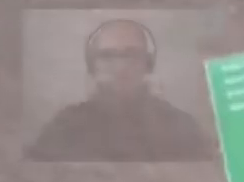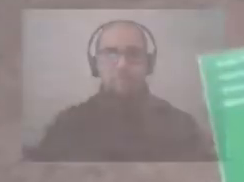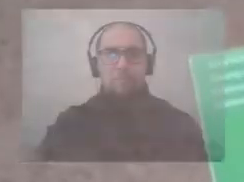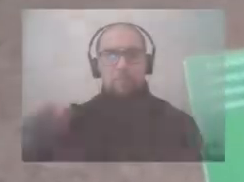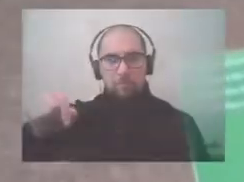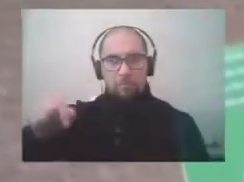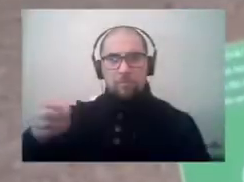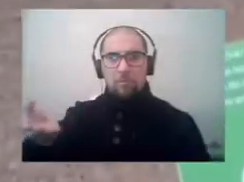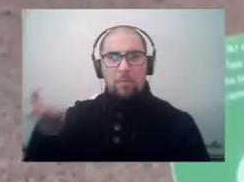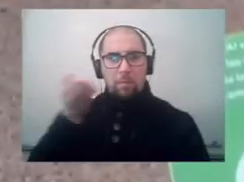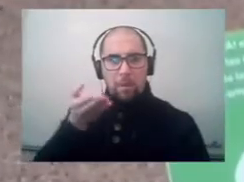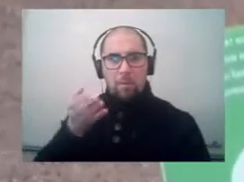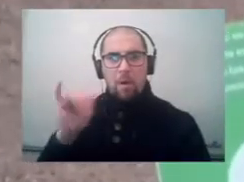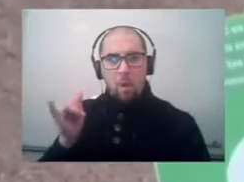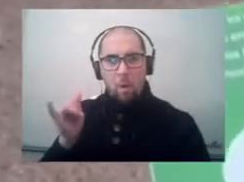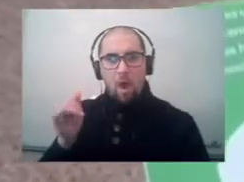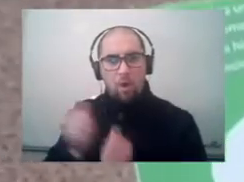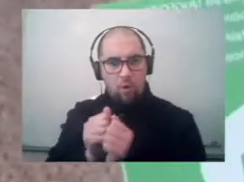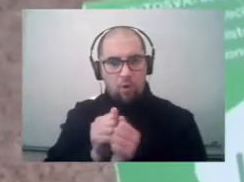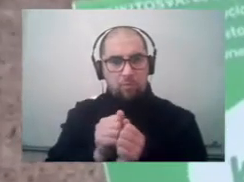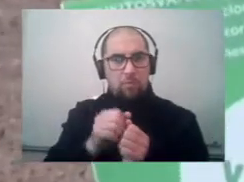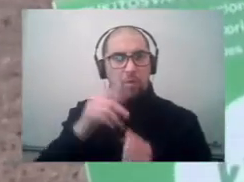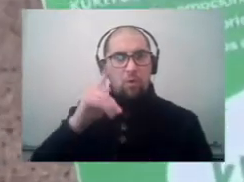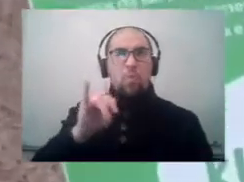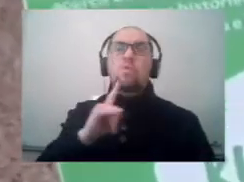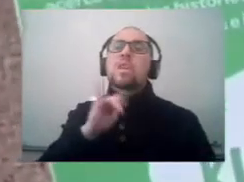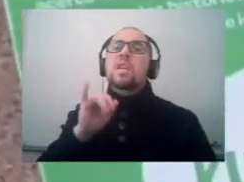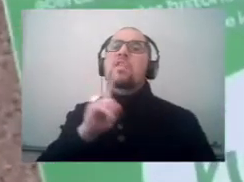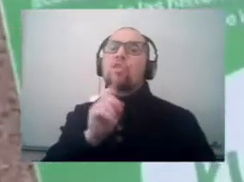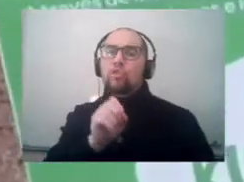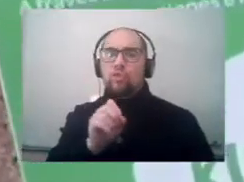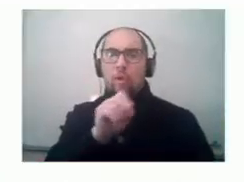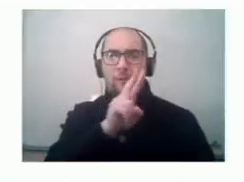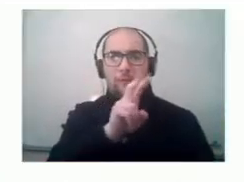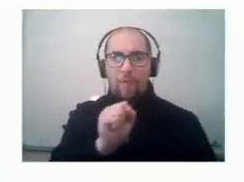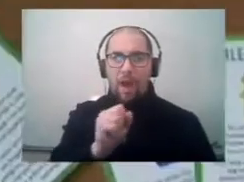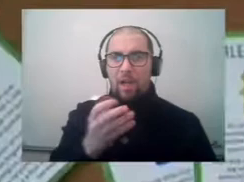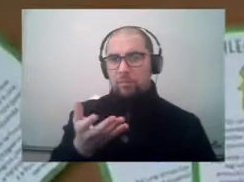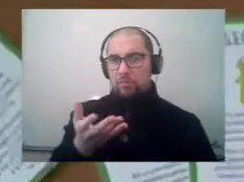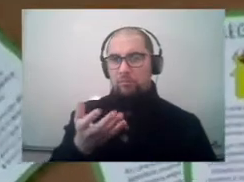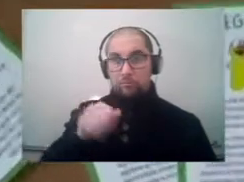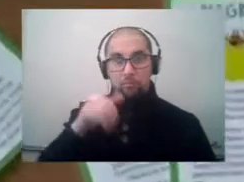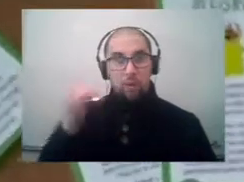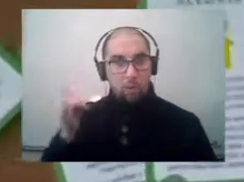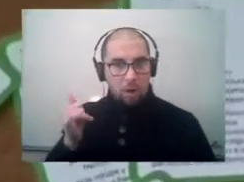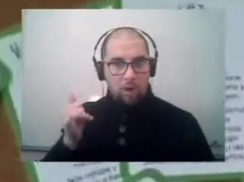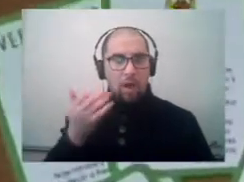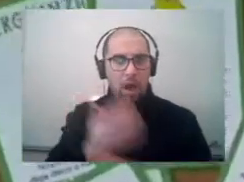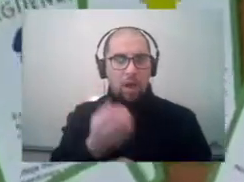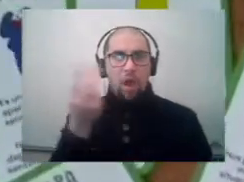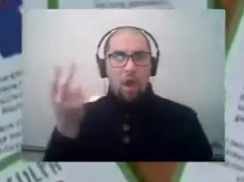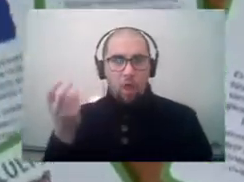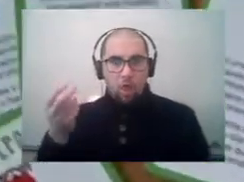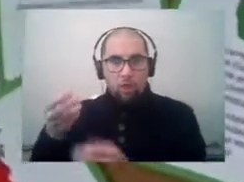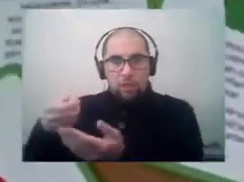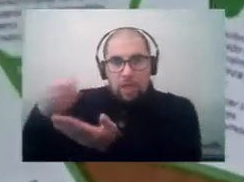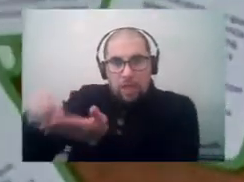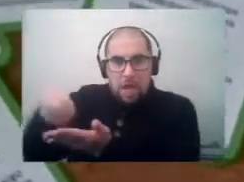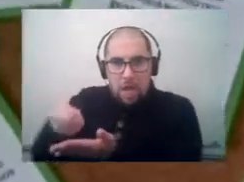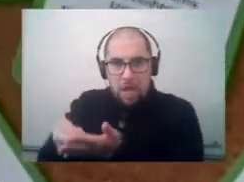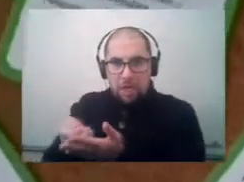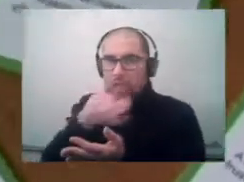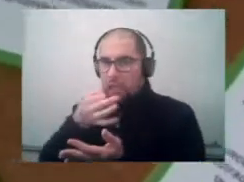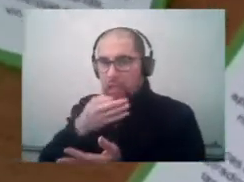te invitamos a jugar con poquitos va el juego cuenta con 12 cartas que